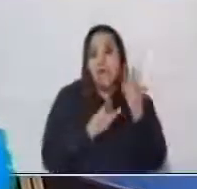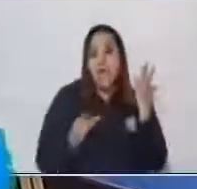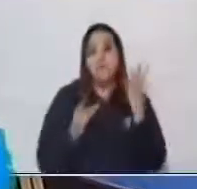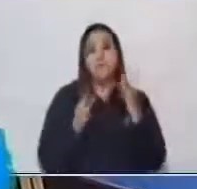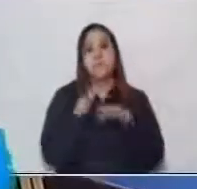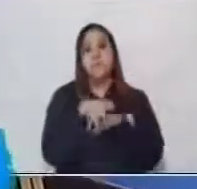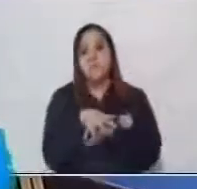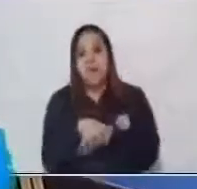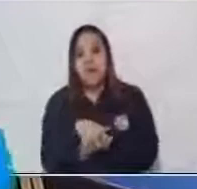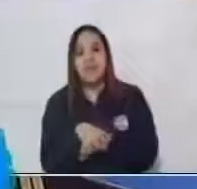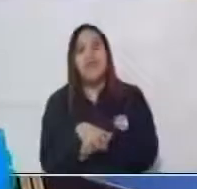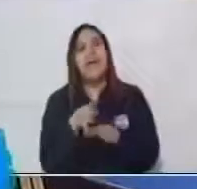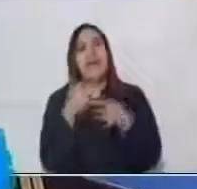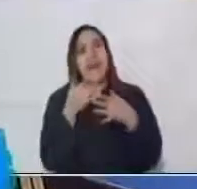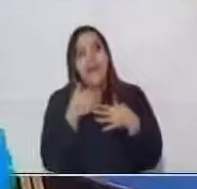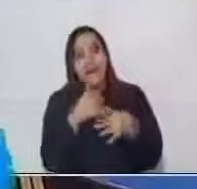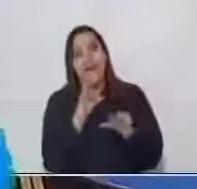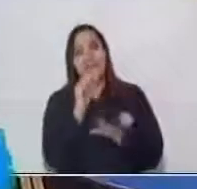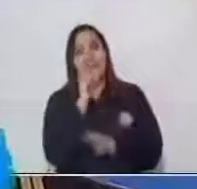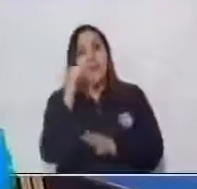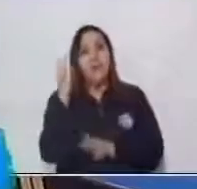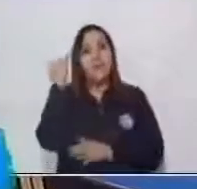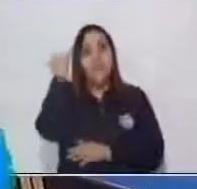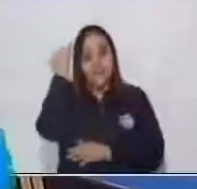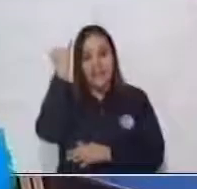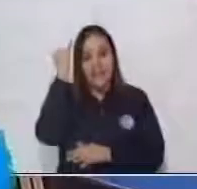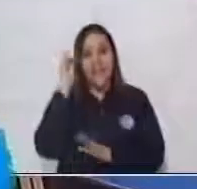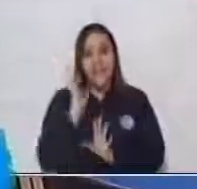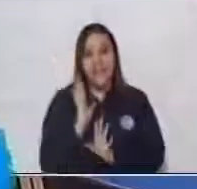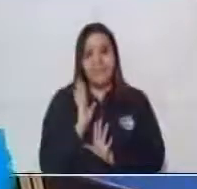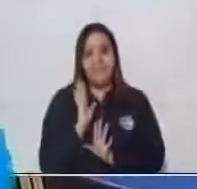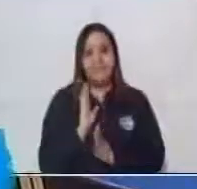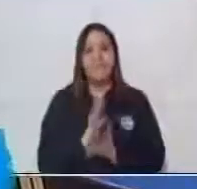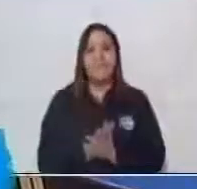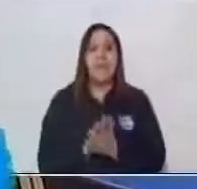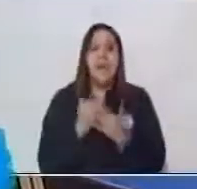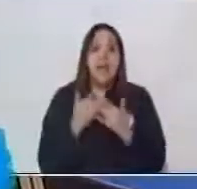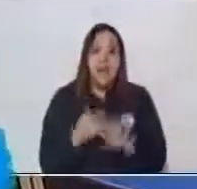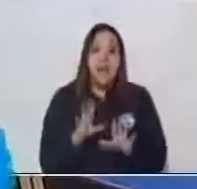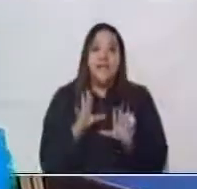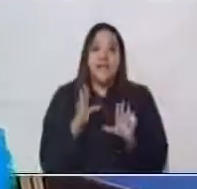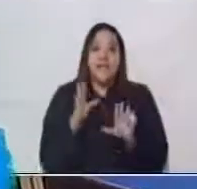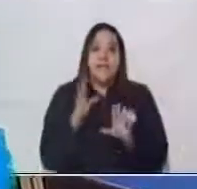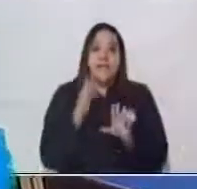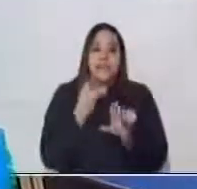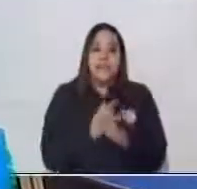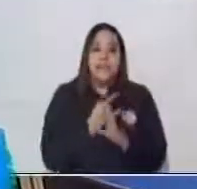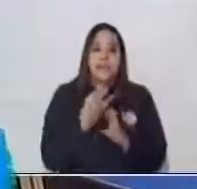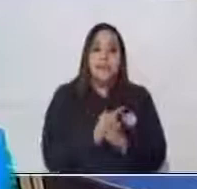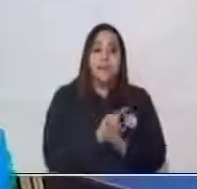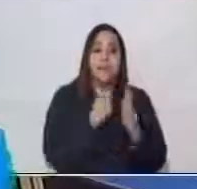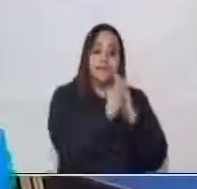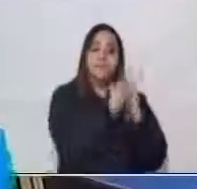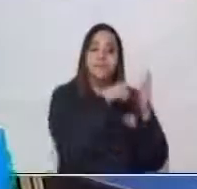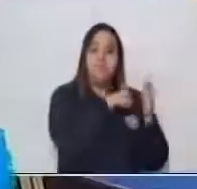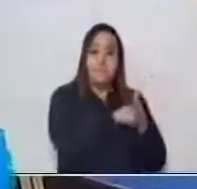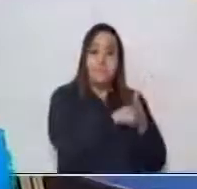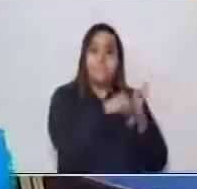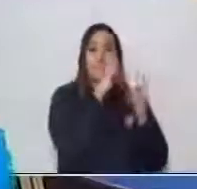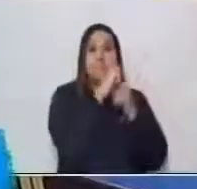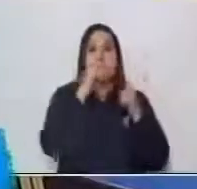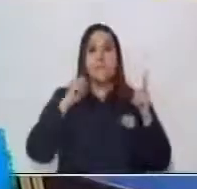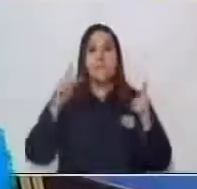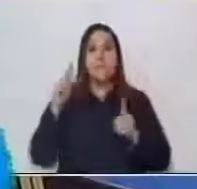nos da una idea de cuál es el resultado. Y ahí entonces ya estamos utilizando las oraciones yuxtapuestas. Y una